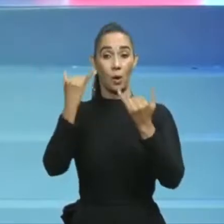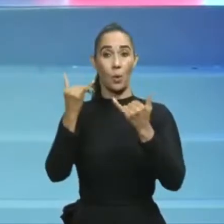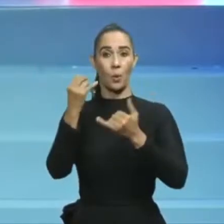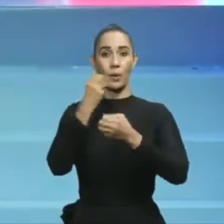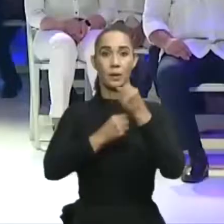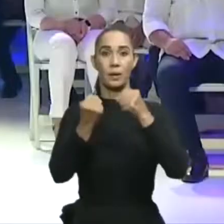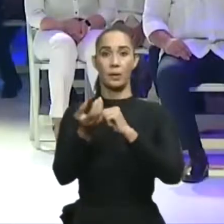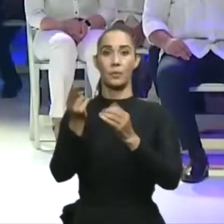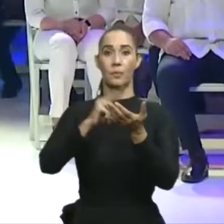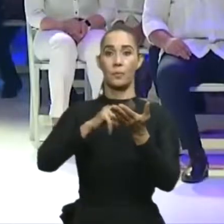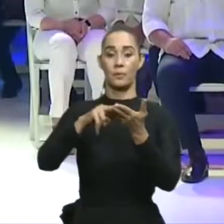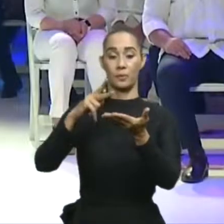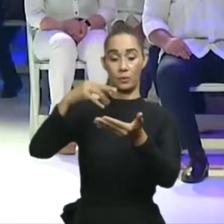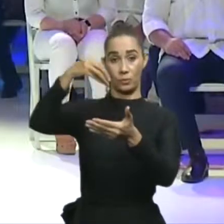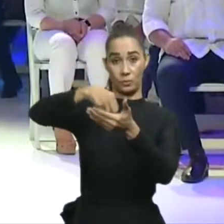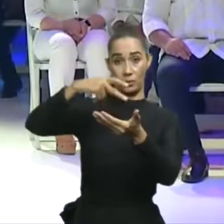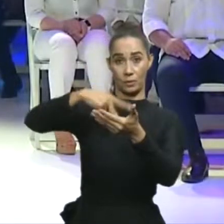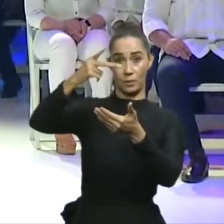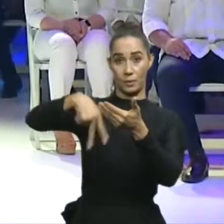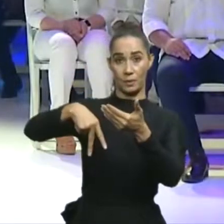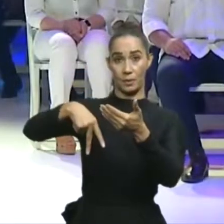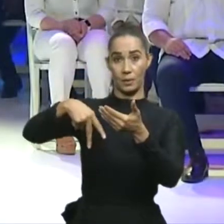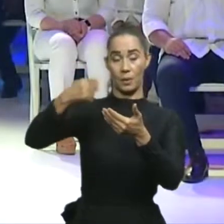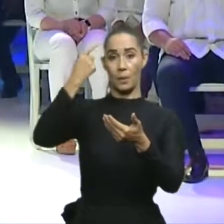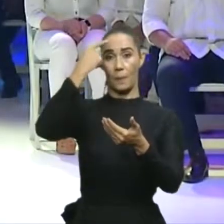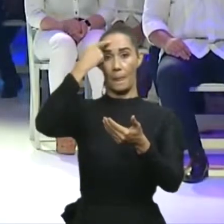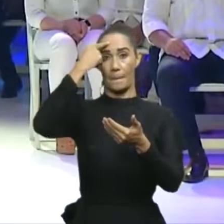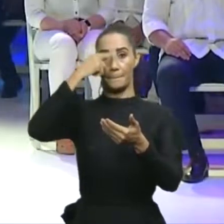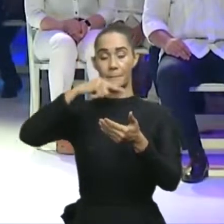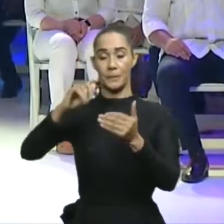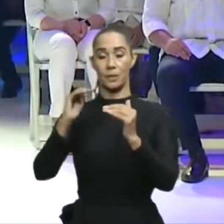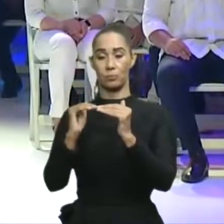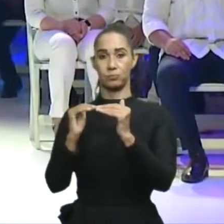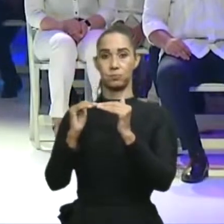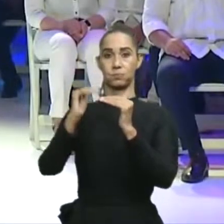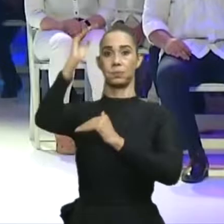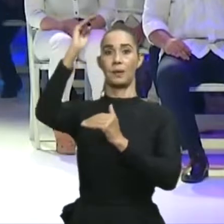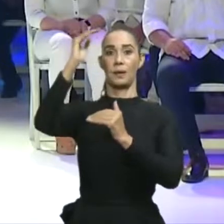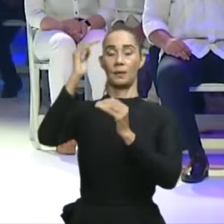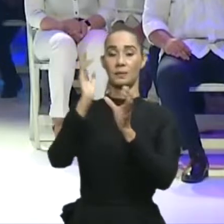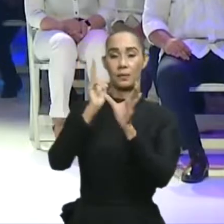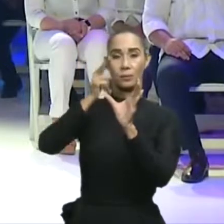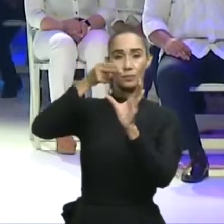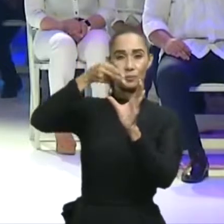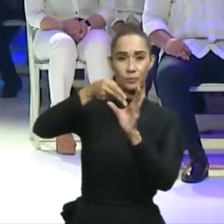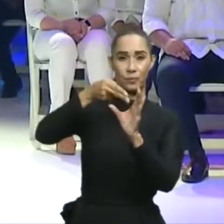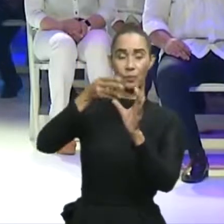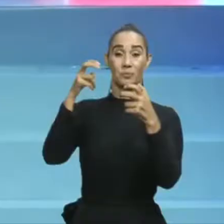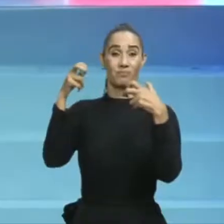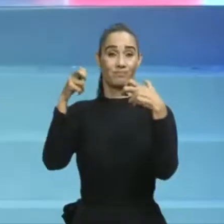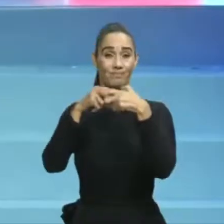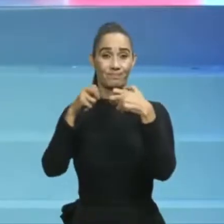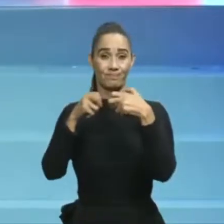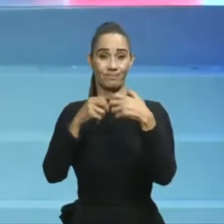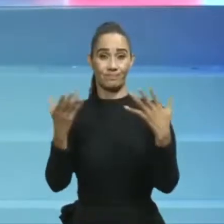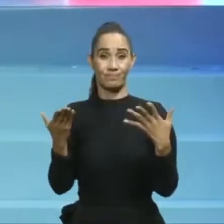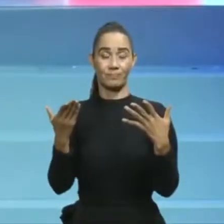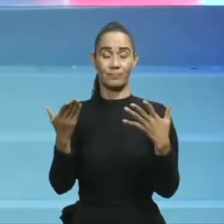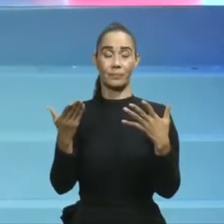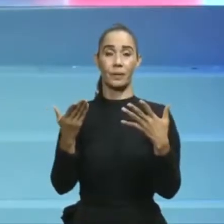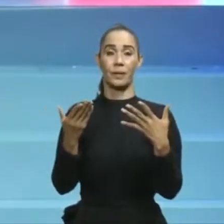en el presupuesto pero la brusca y sostenida alza de los precios de los combustibles de generación eléctrica